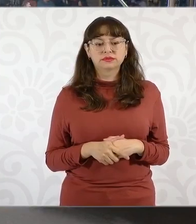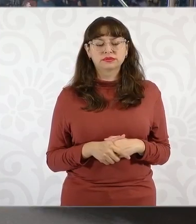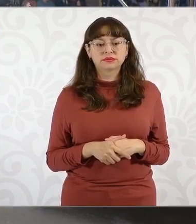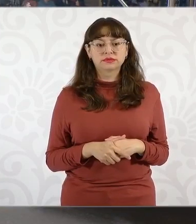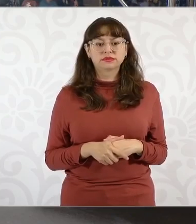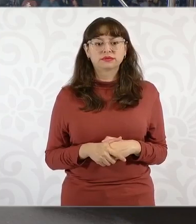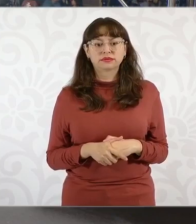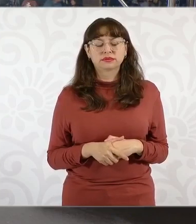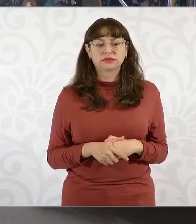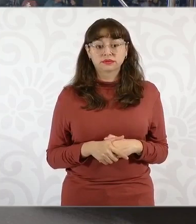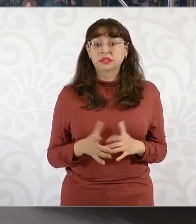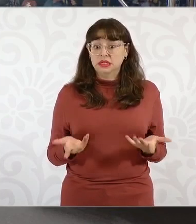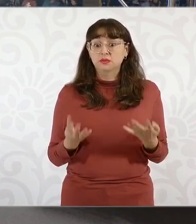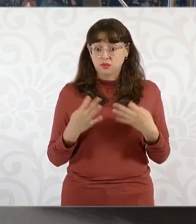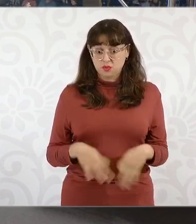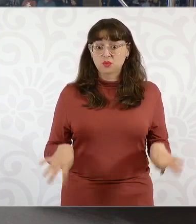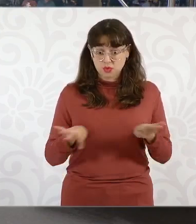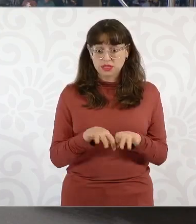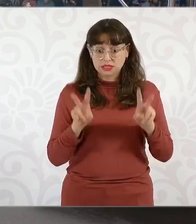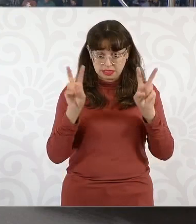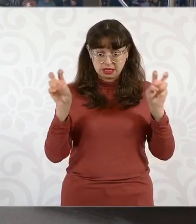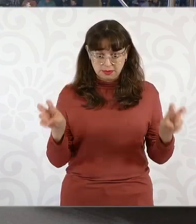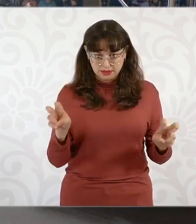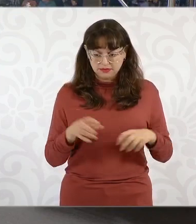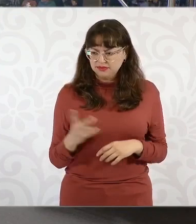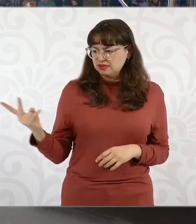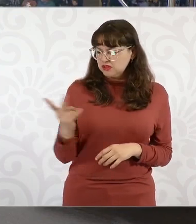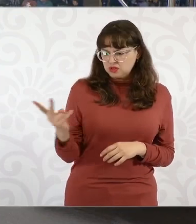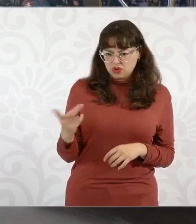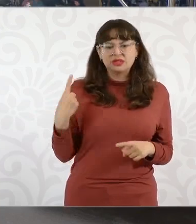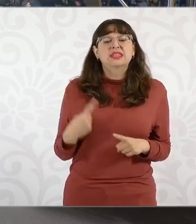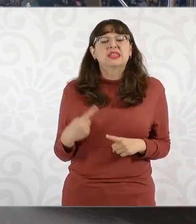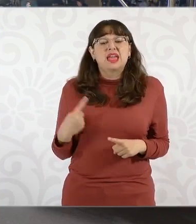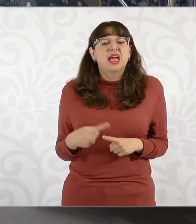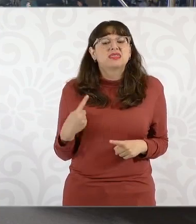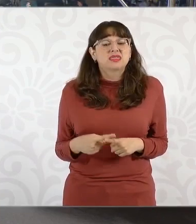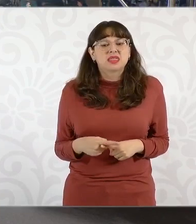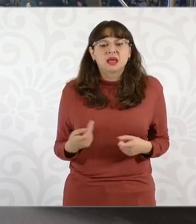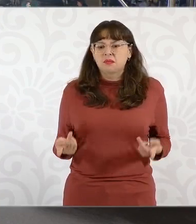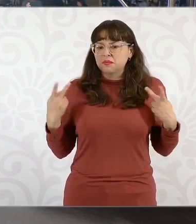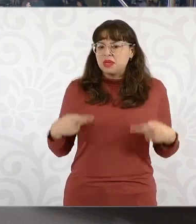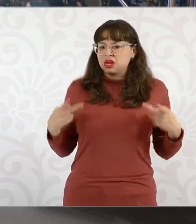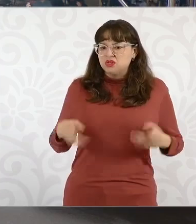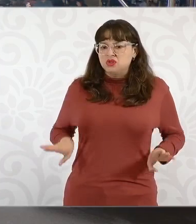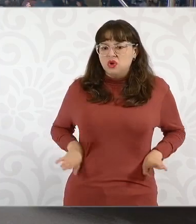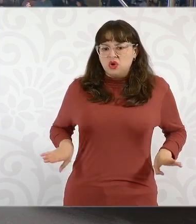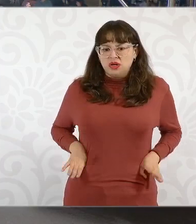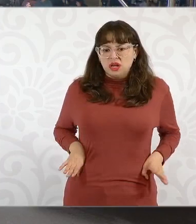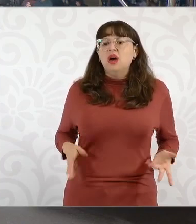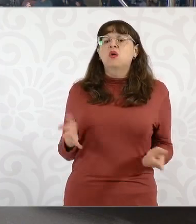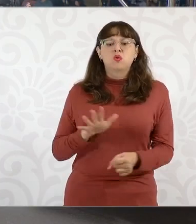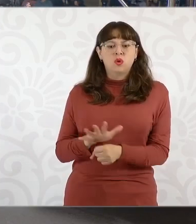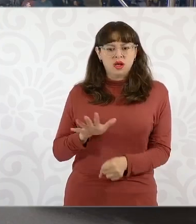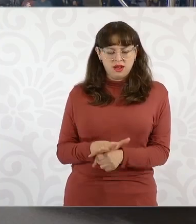Es relevante, sí es relevante, porque es quiénes son, qué tipo de personas son ellos, que